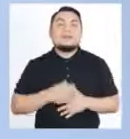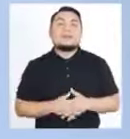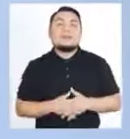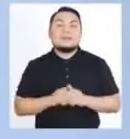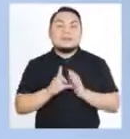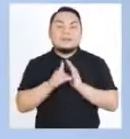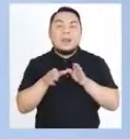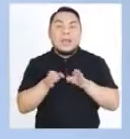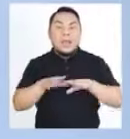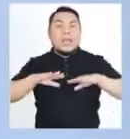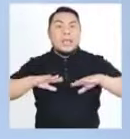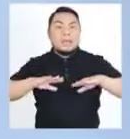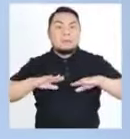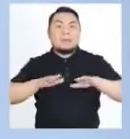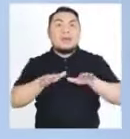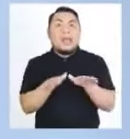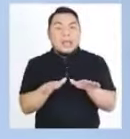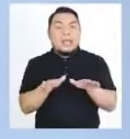arriba,